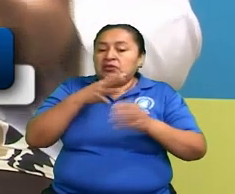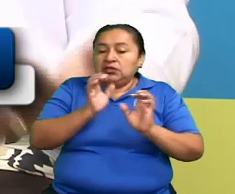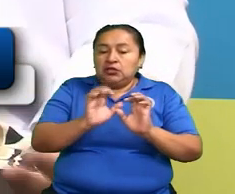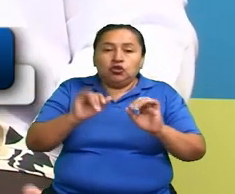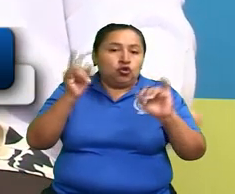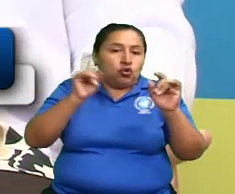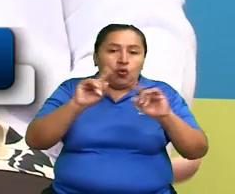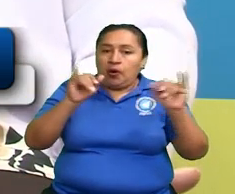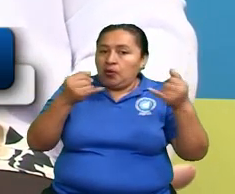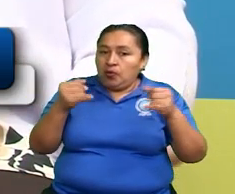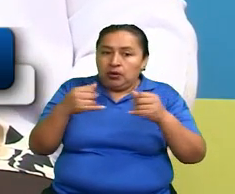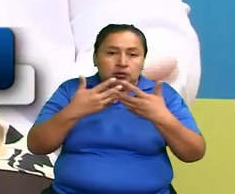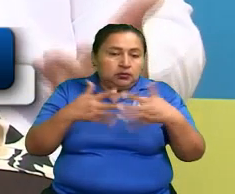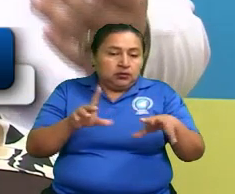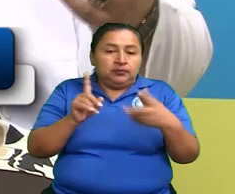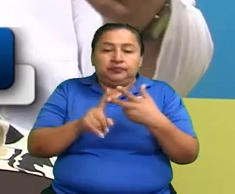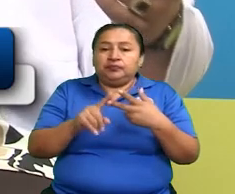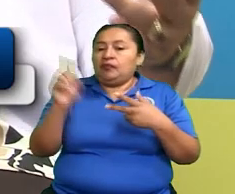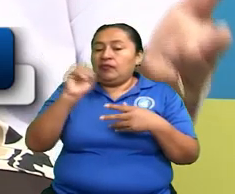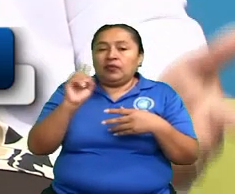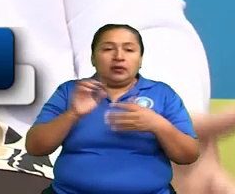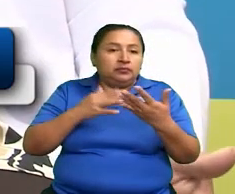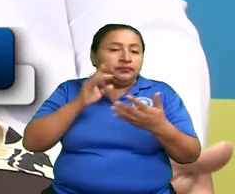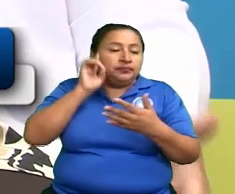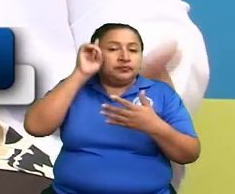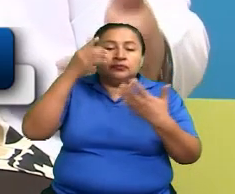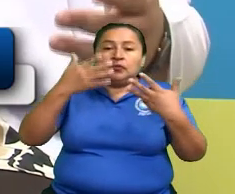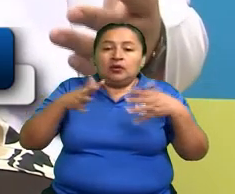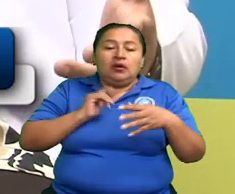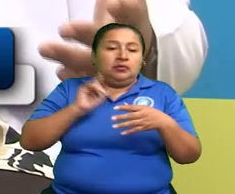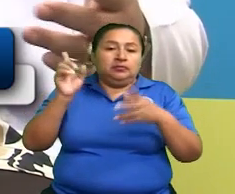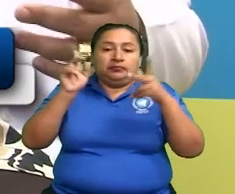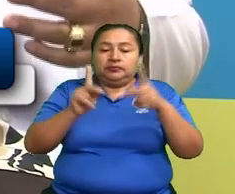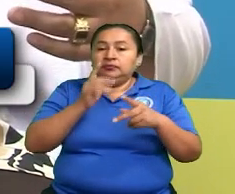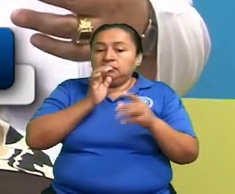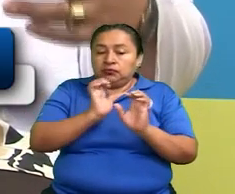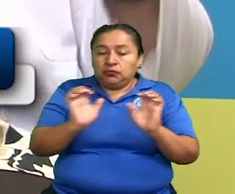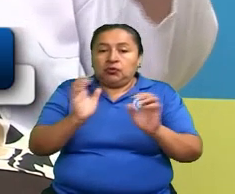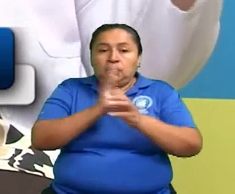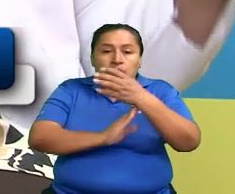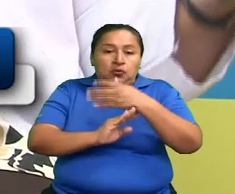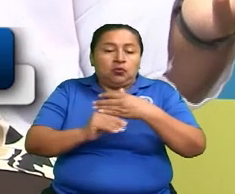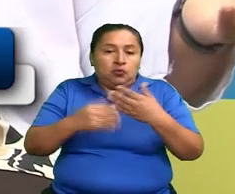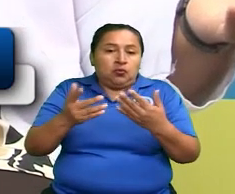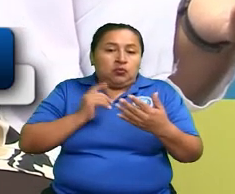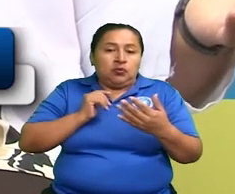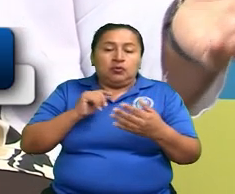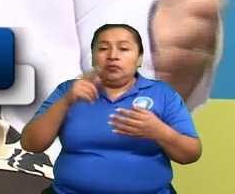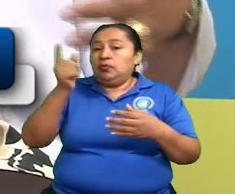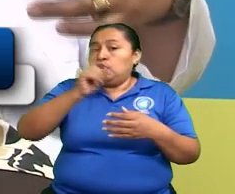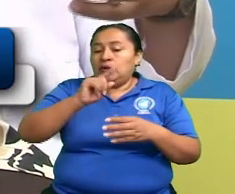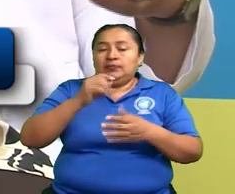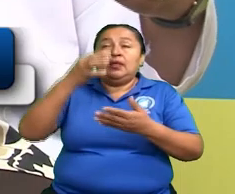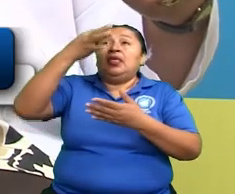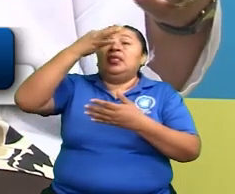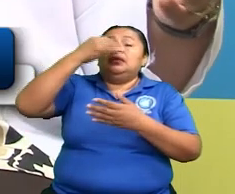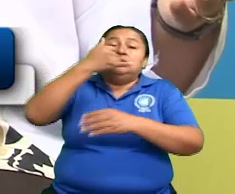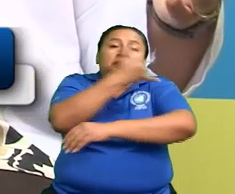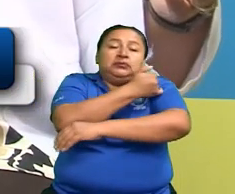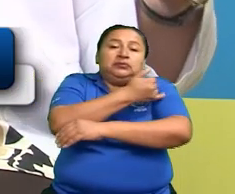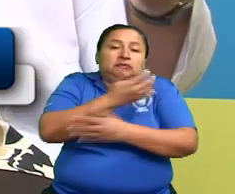va a jugar normal, ya no se va a desarrollar normal y nadie va a querer a un niño, pues, por no aplicarla, nadie va a querer